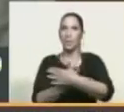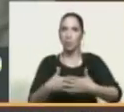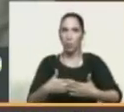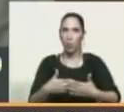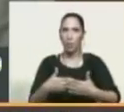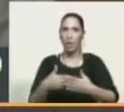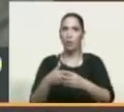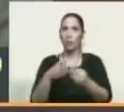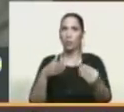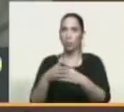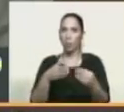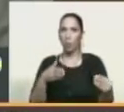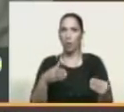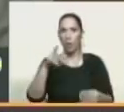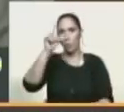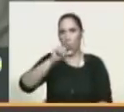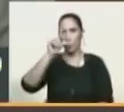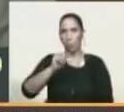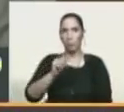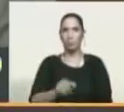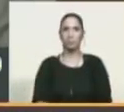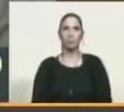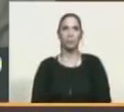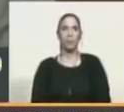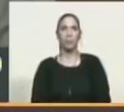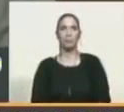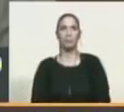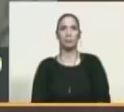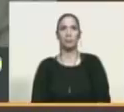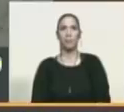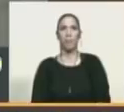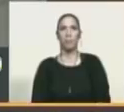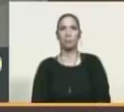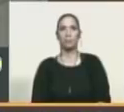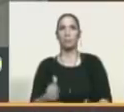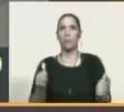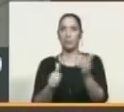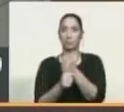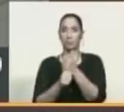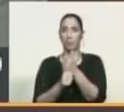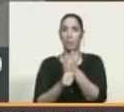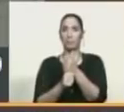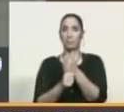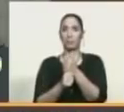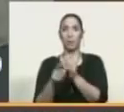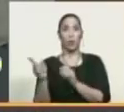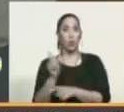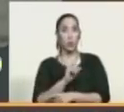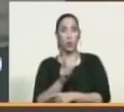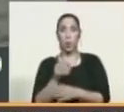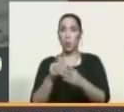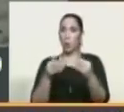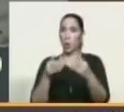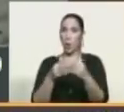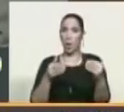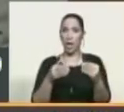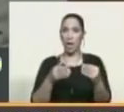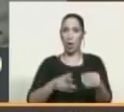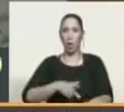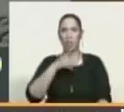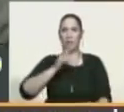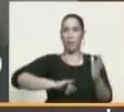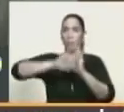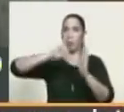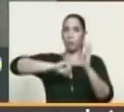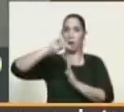a un dólar el más barato que se conseguía. No el del el dólar criminal, sino el dólar,